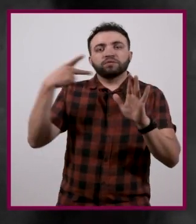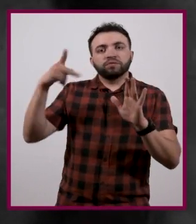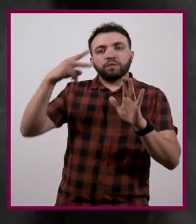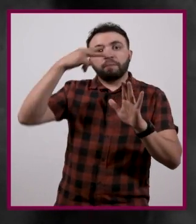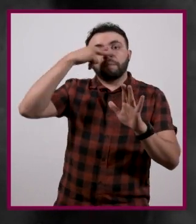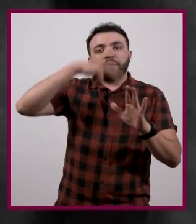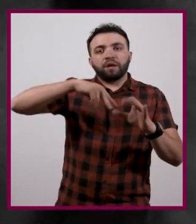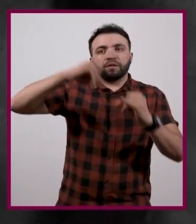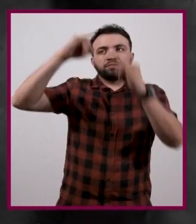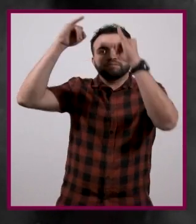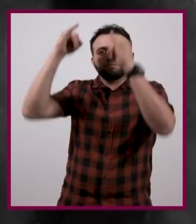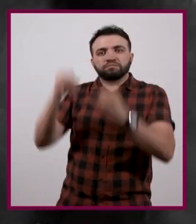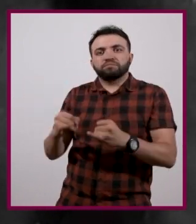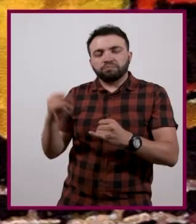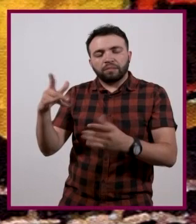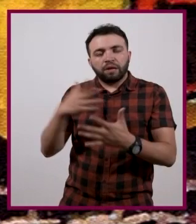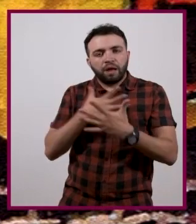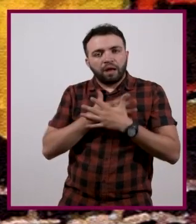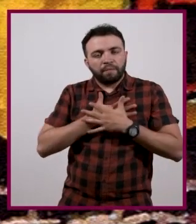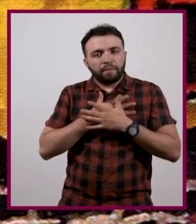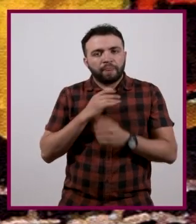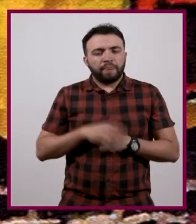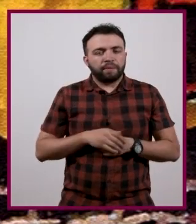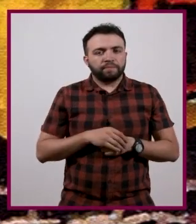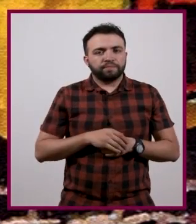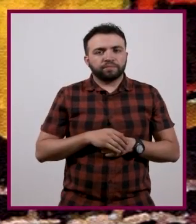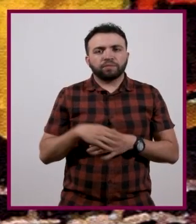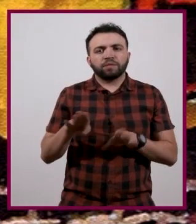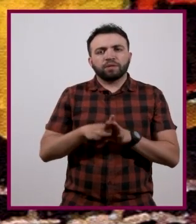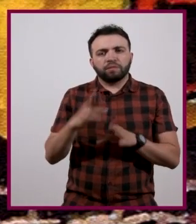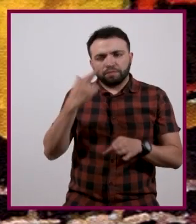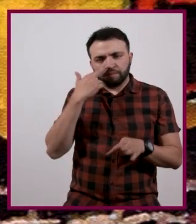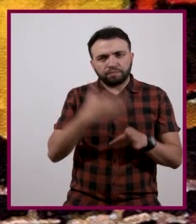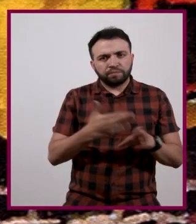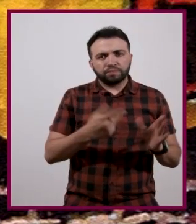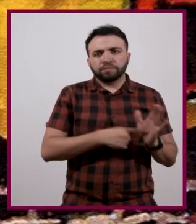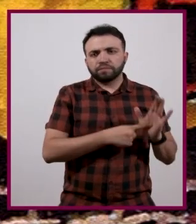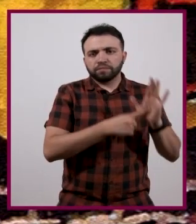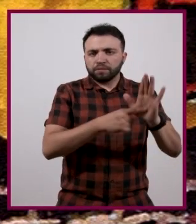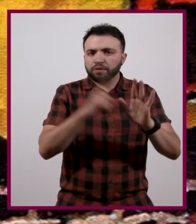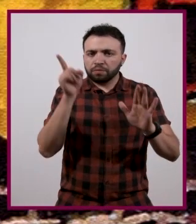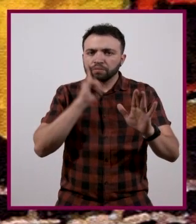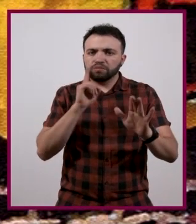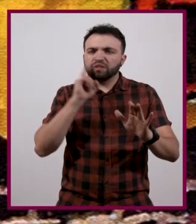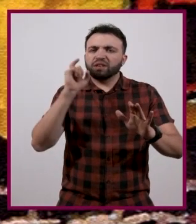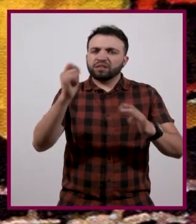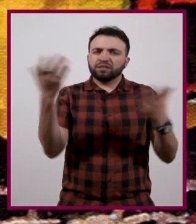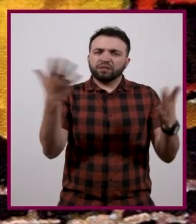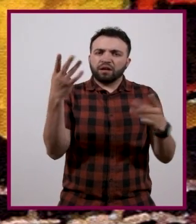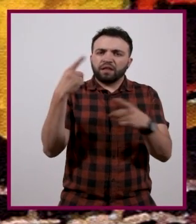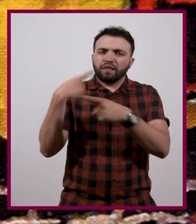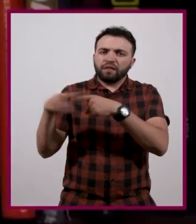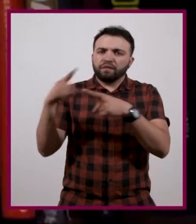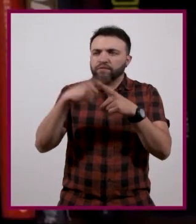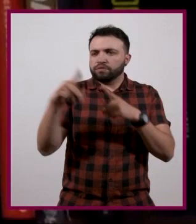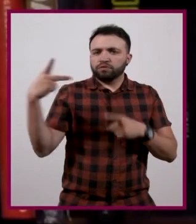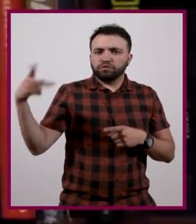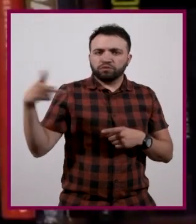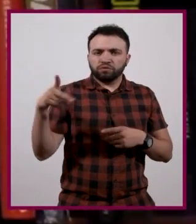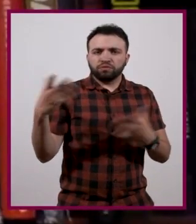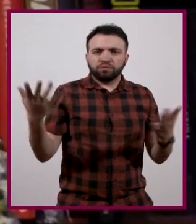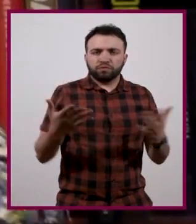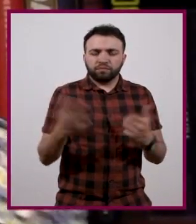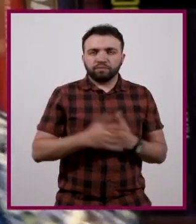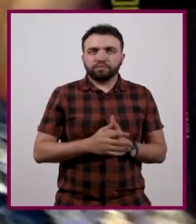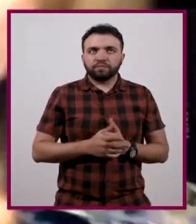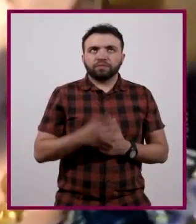que tanto amaba. ¿De qué manera representa a las mujeres? ¿Qué hace distinta e innovadora su obra? Una